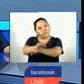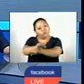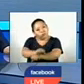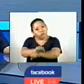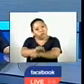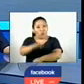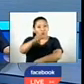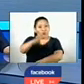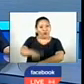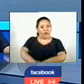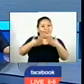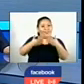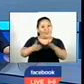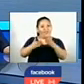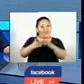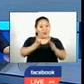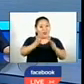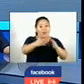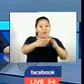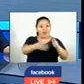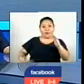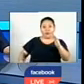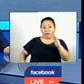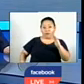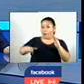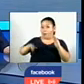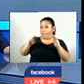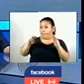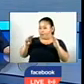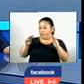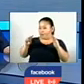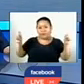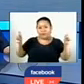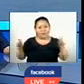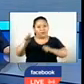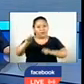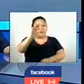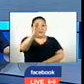otros años la casa blanca lo convirtió desde 2021 en un feriado nacional